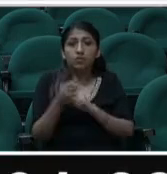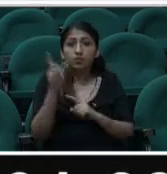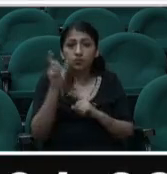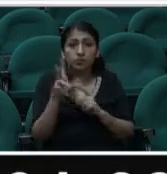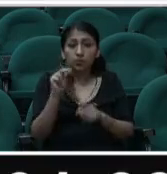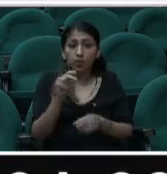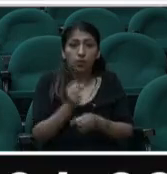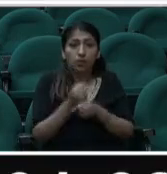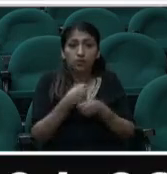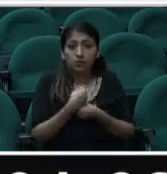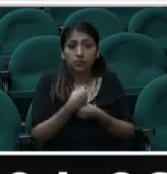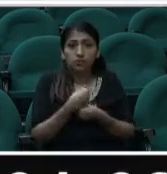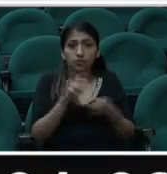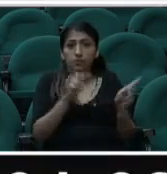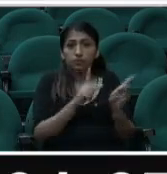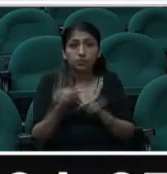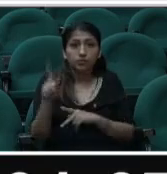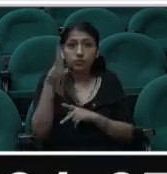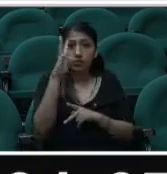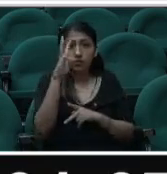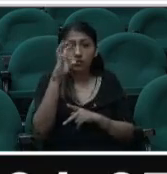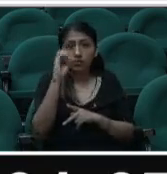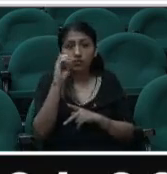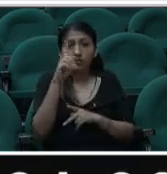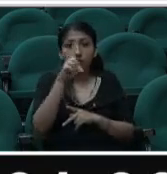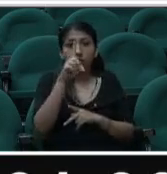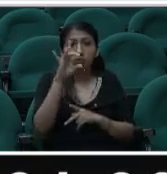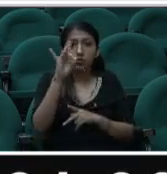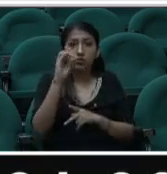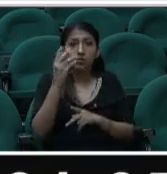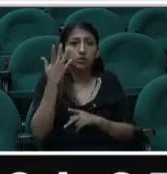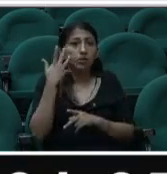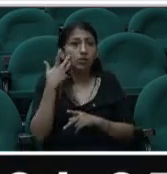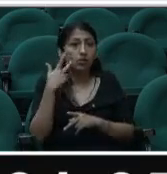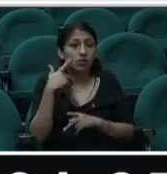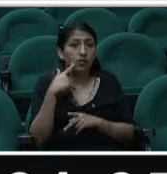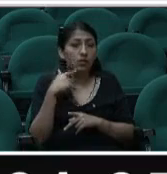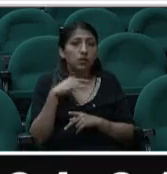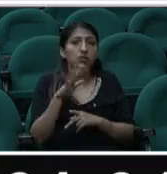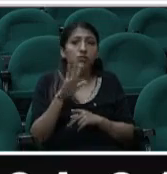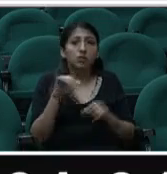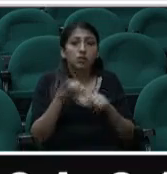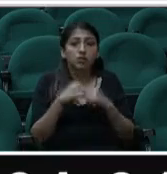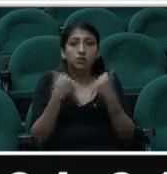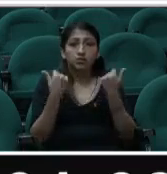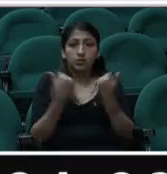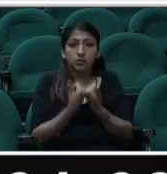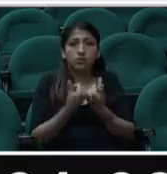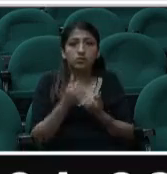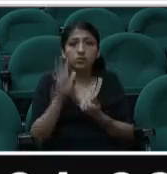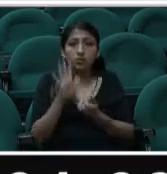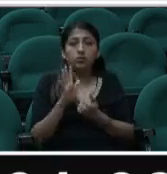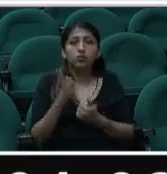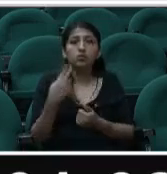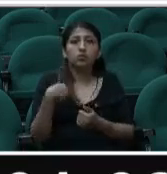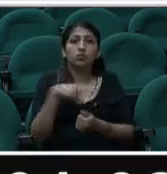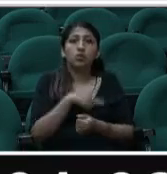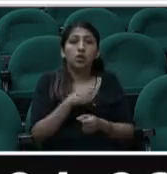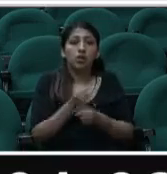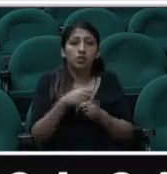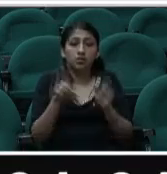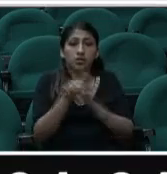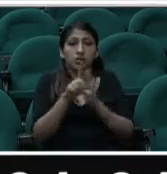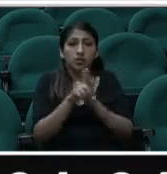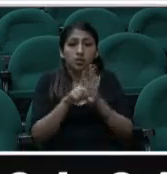no lo hace en un plazo de 60 a 180 días serán los asambleístas los que hagamos esos